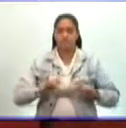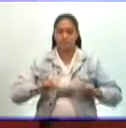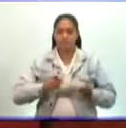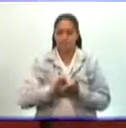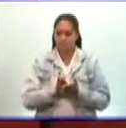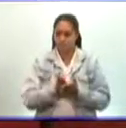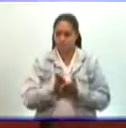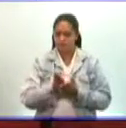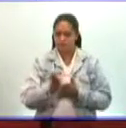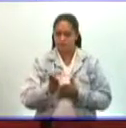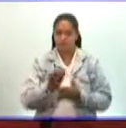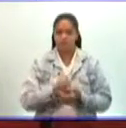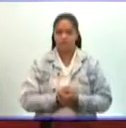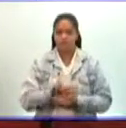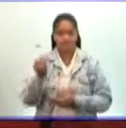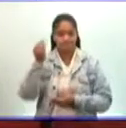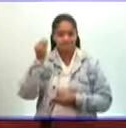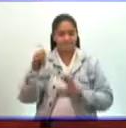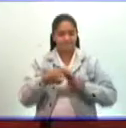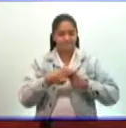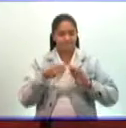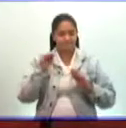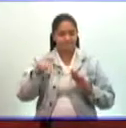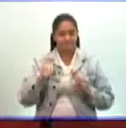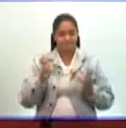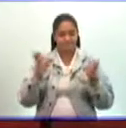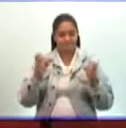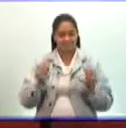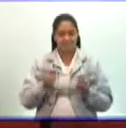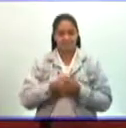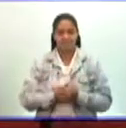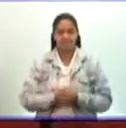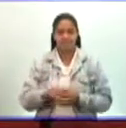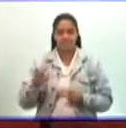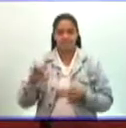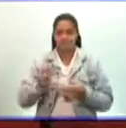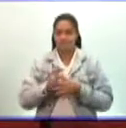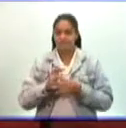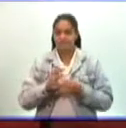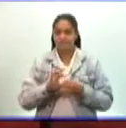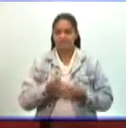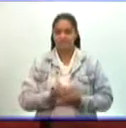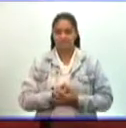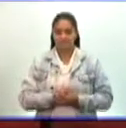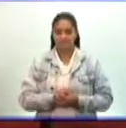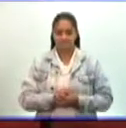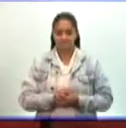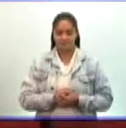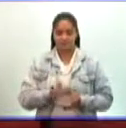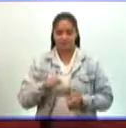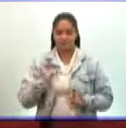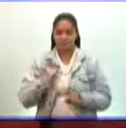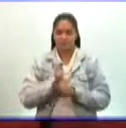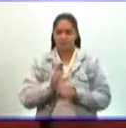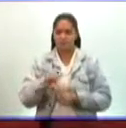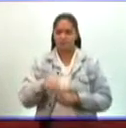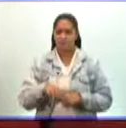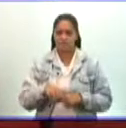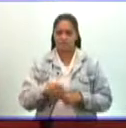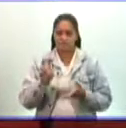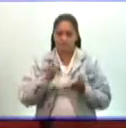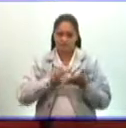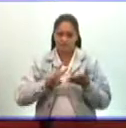saberes matemáticos de esta asignatura en 9º grado. Hoy vamos a comenzar revisando la